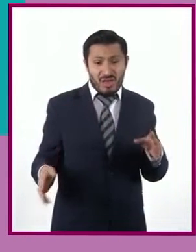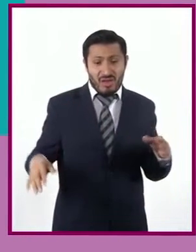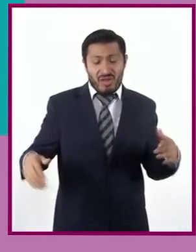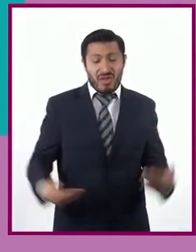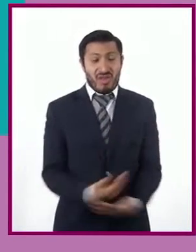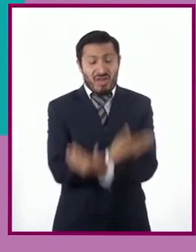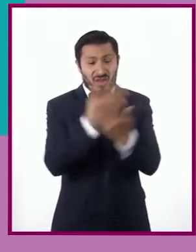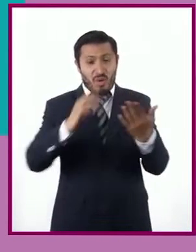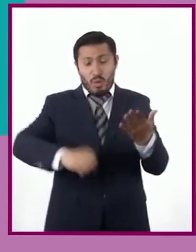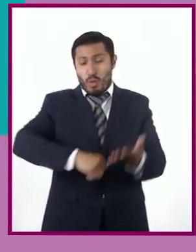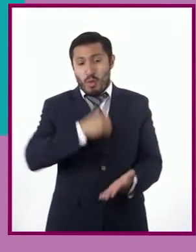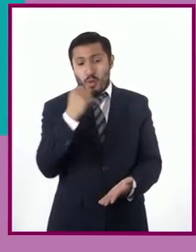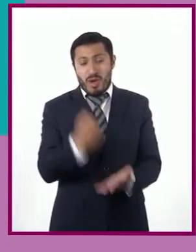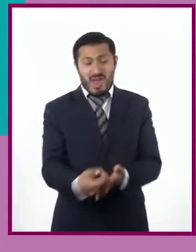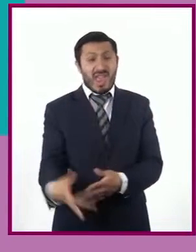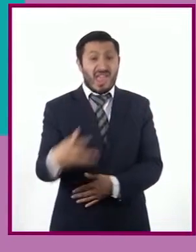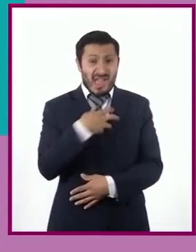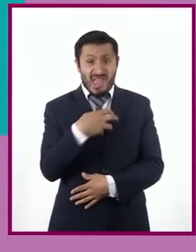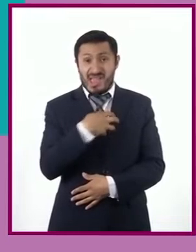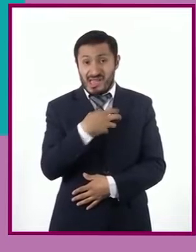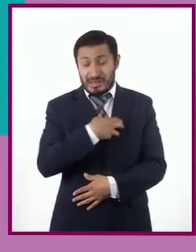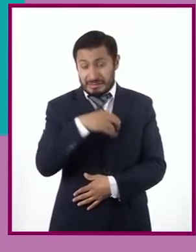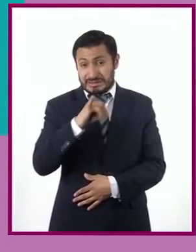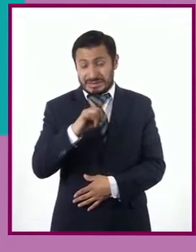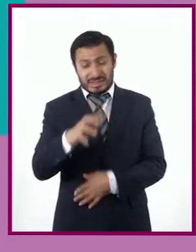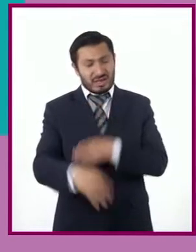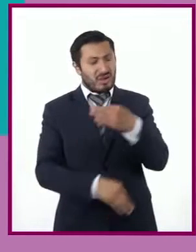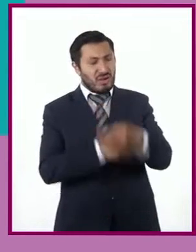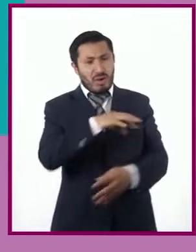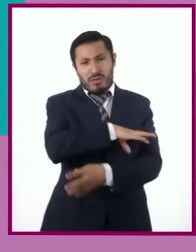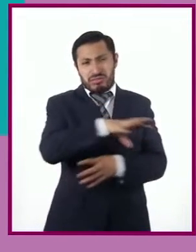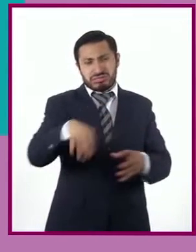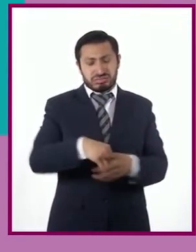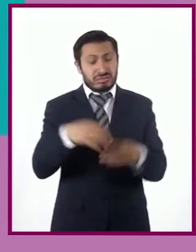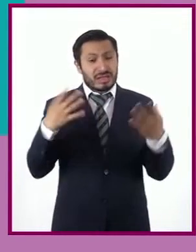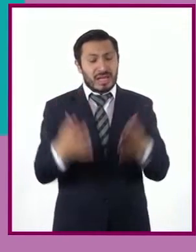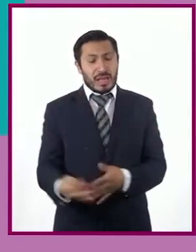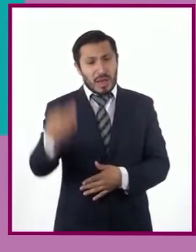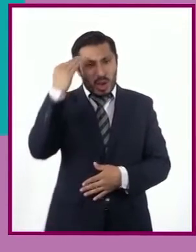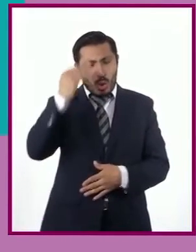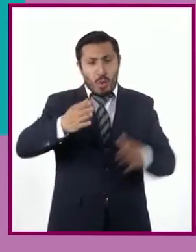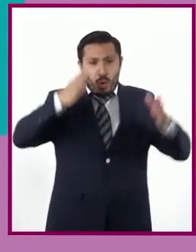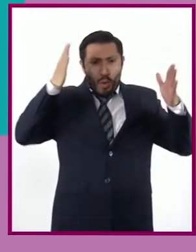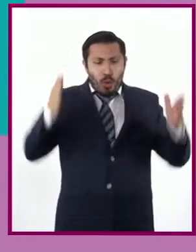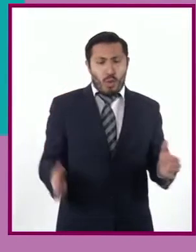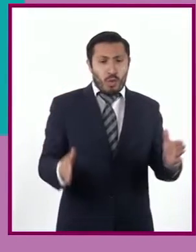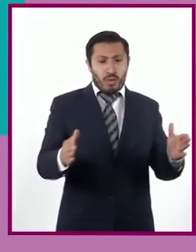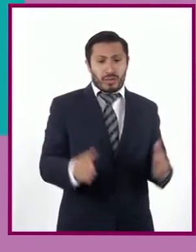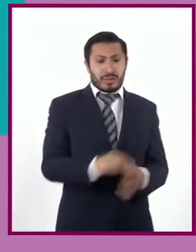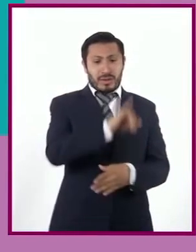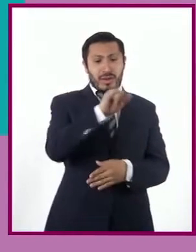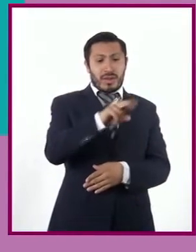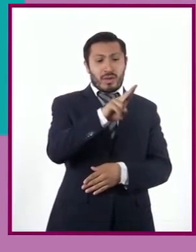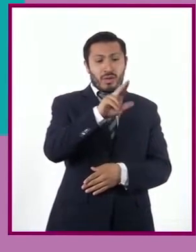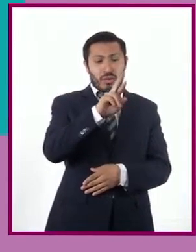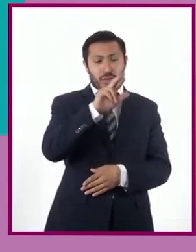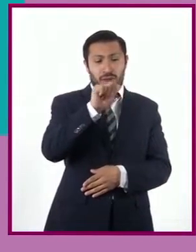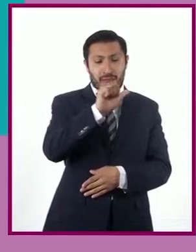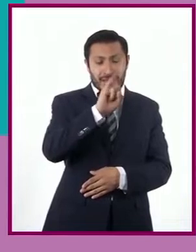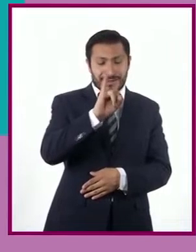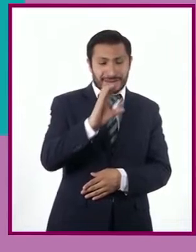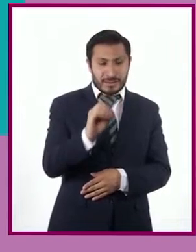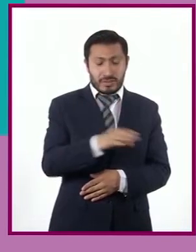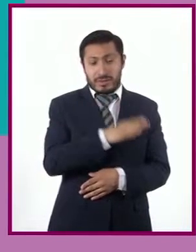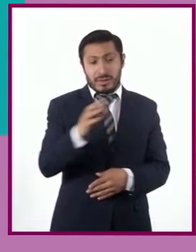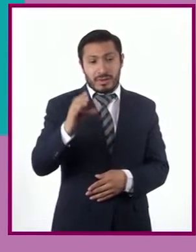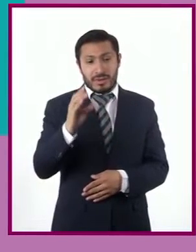hasta excrementos. Todos ellos demuestran que entre el periodo Jurásico y el Cretácico tardío se pasearon por